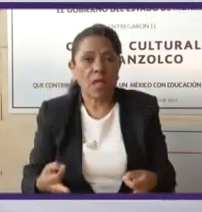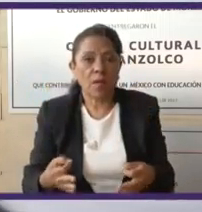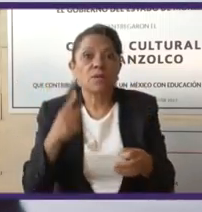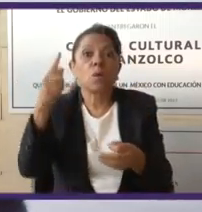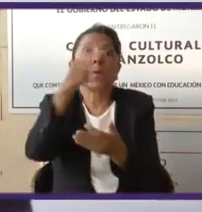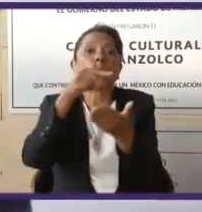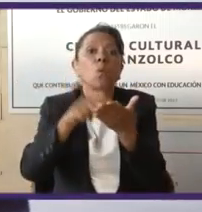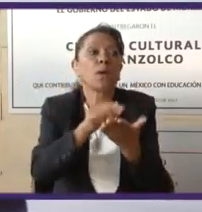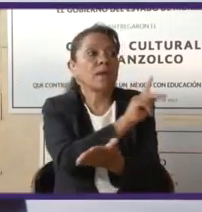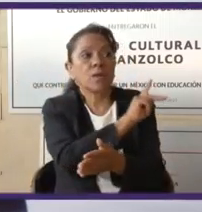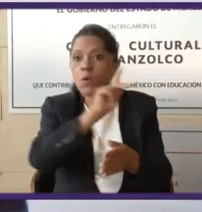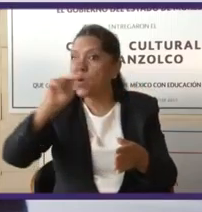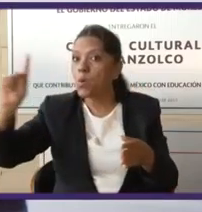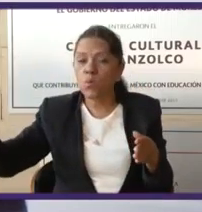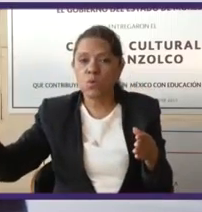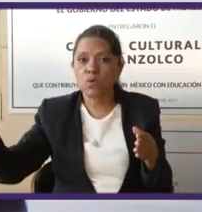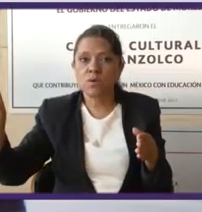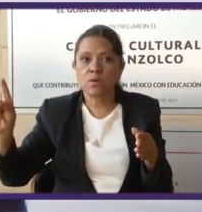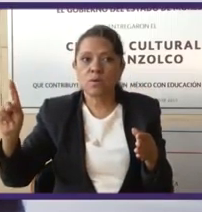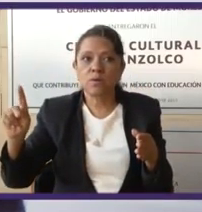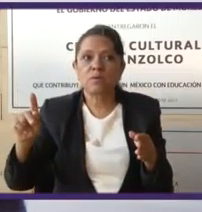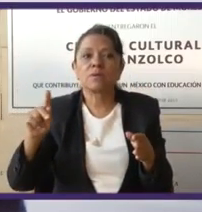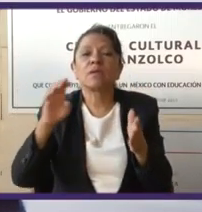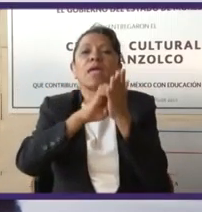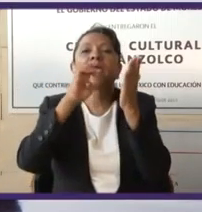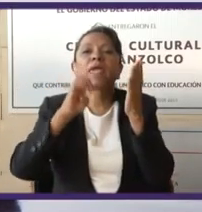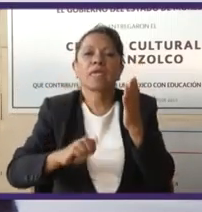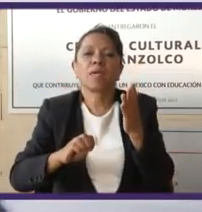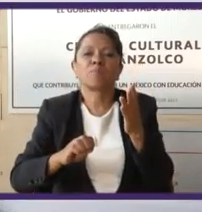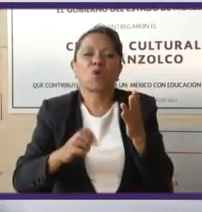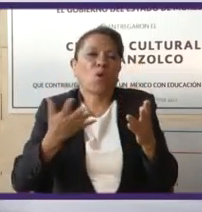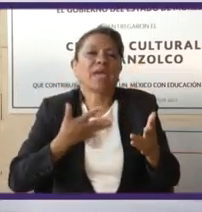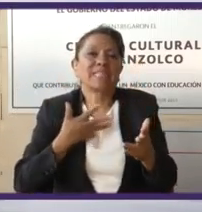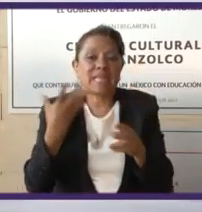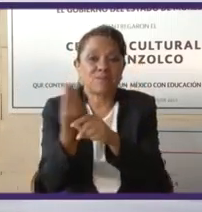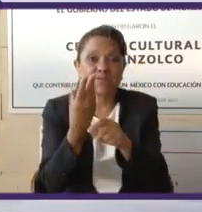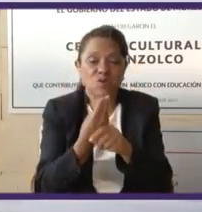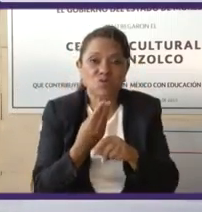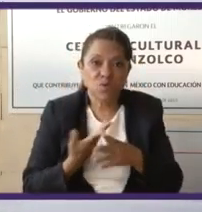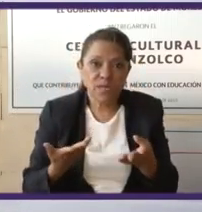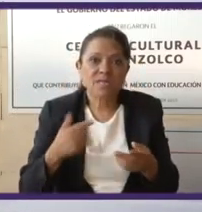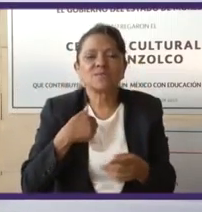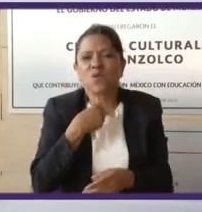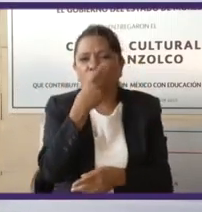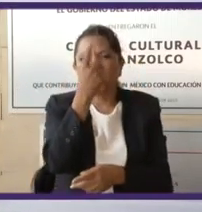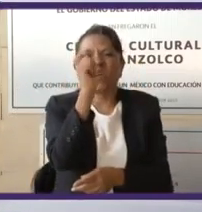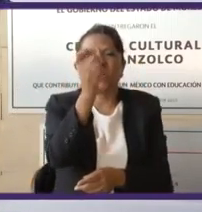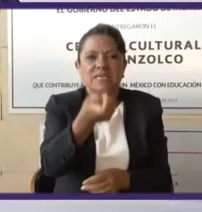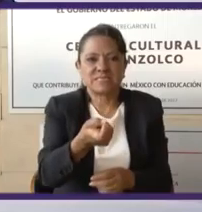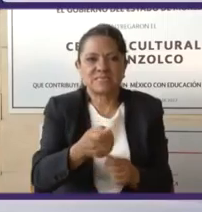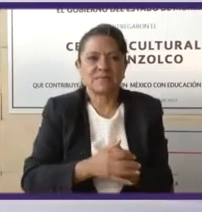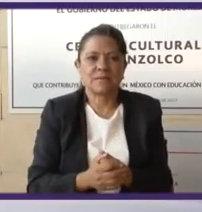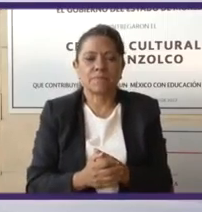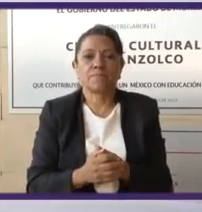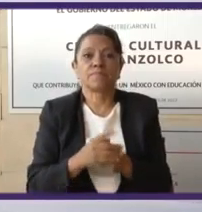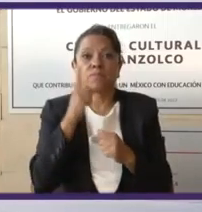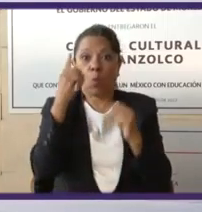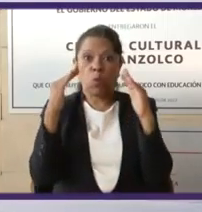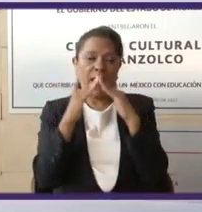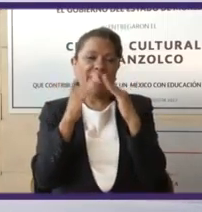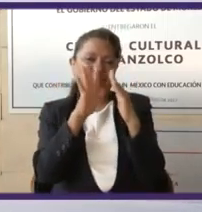espacio común. Hagan de cuenta que lo que tenemos que construir, yo diría que es una casa